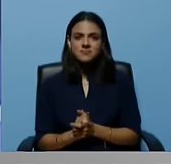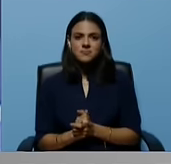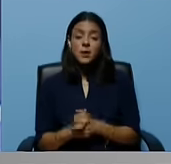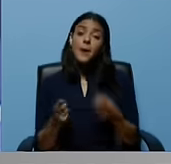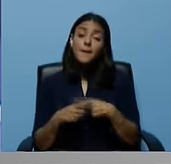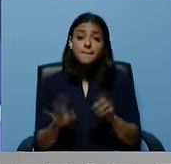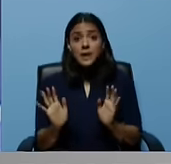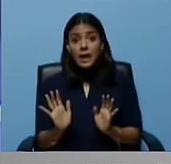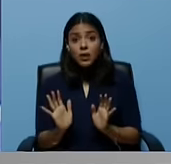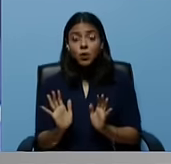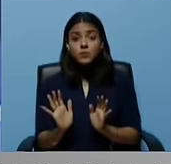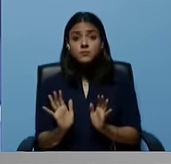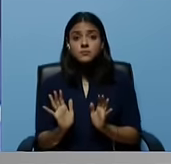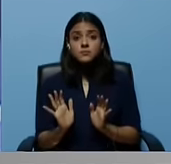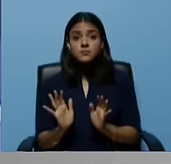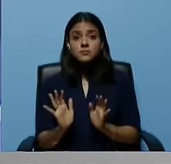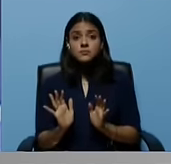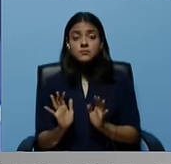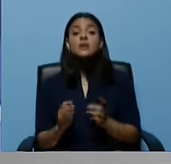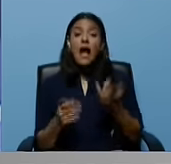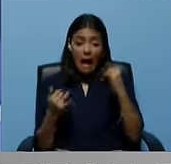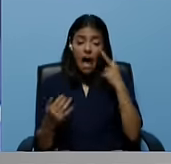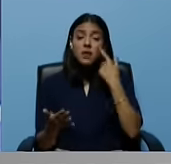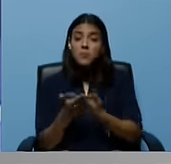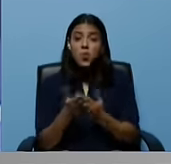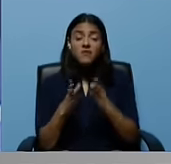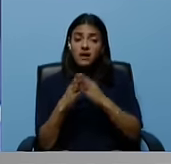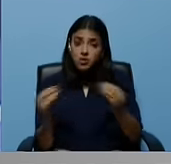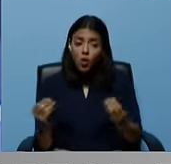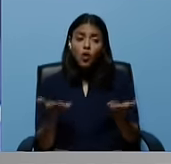Pero de todo eso hay registro.